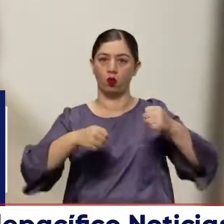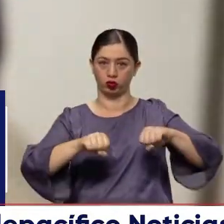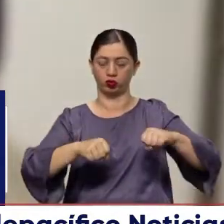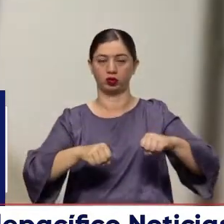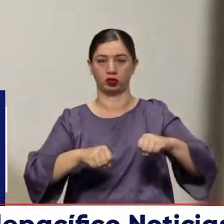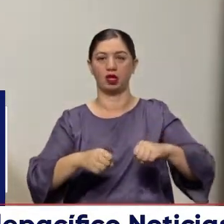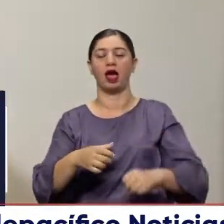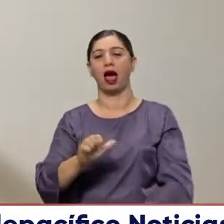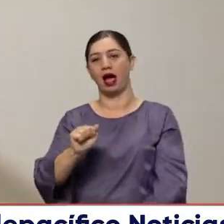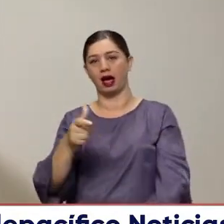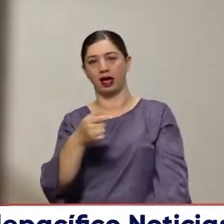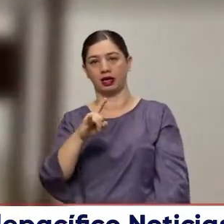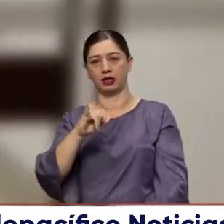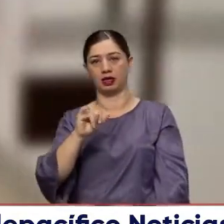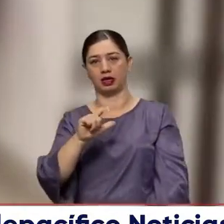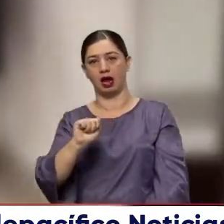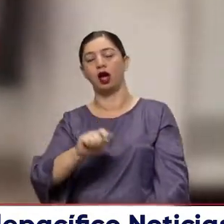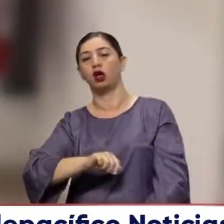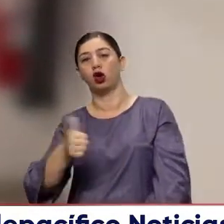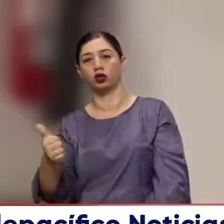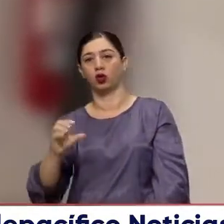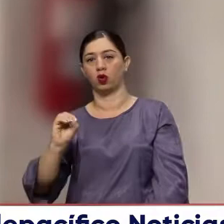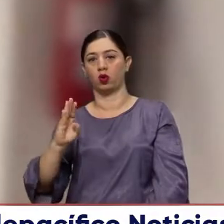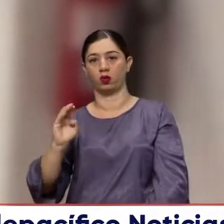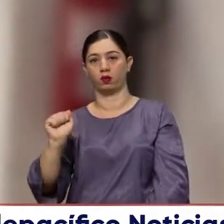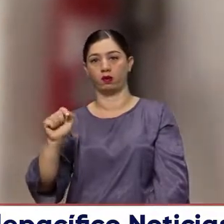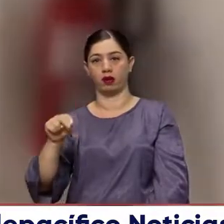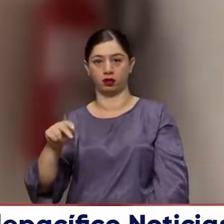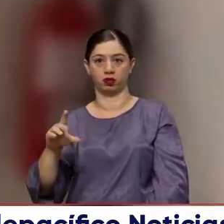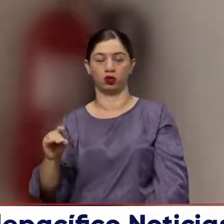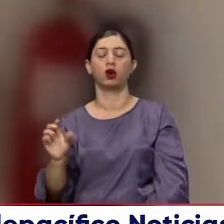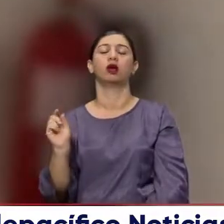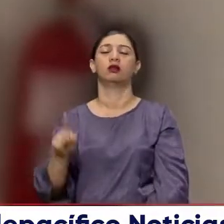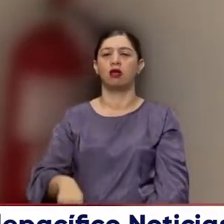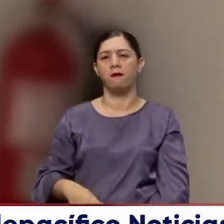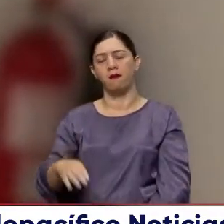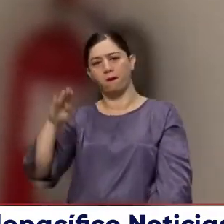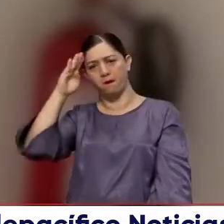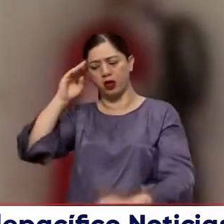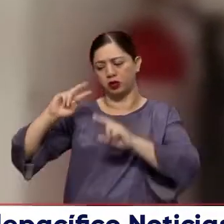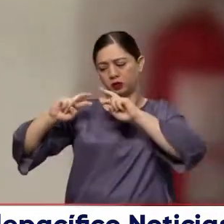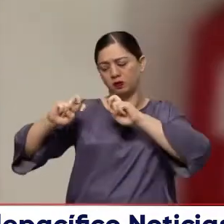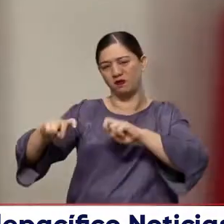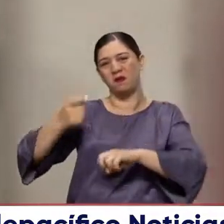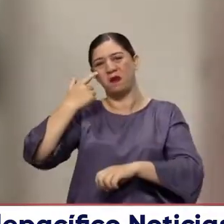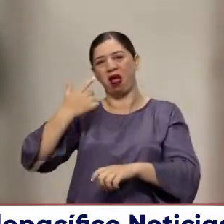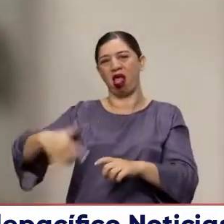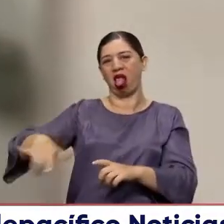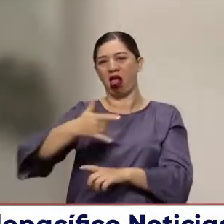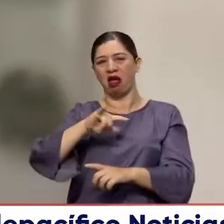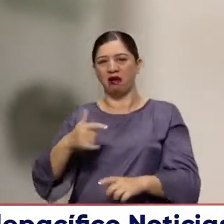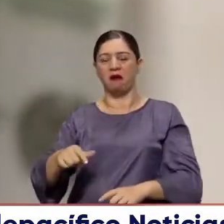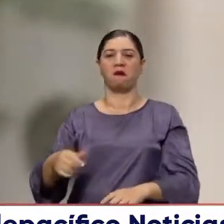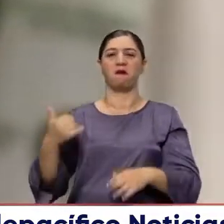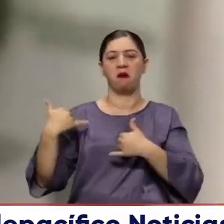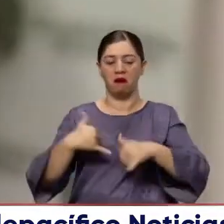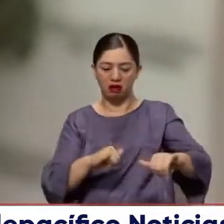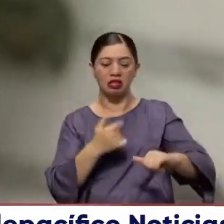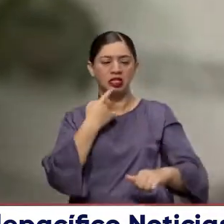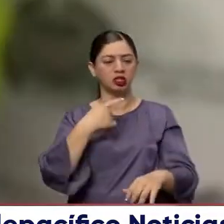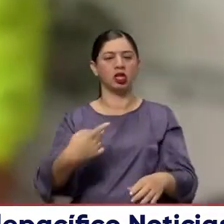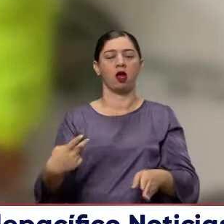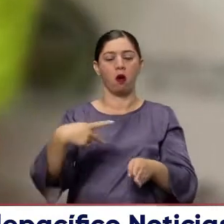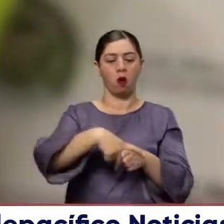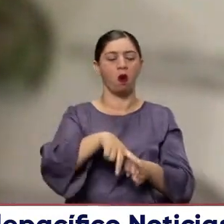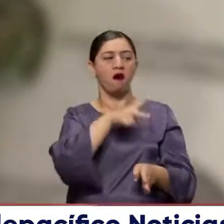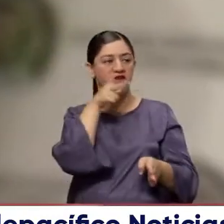Obando, además de atentar contra otro en la vereda Llano Verde. Según las autoridades, este sujeto engañaba a sus víctimas pidiendo que lo transportaran a